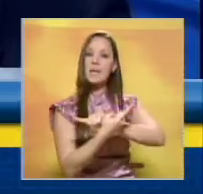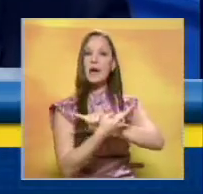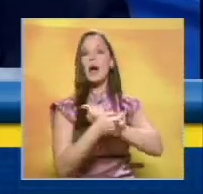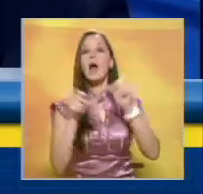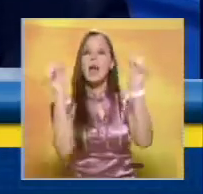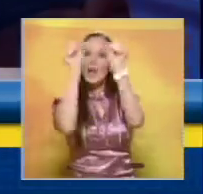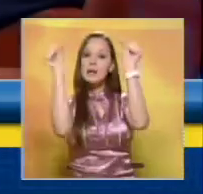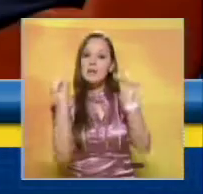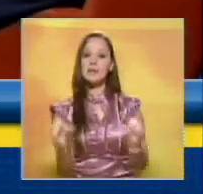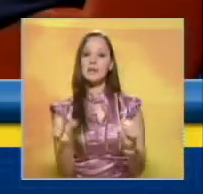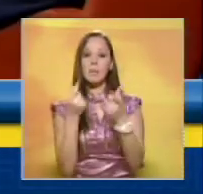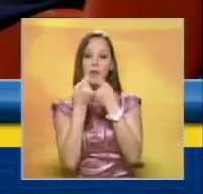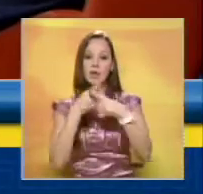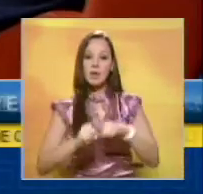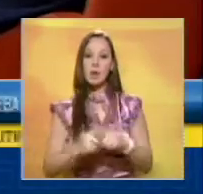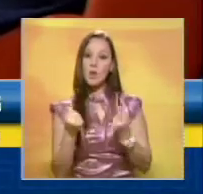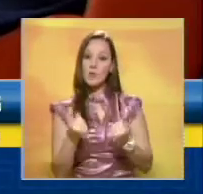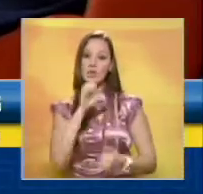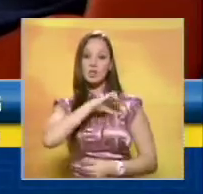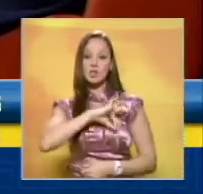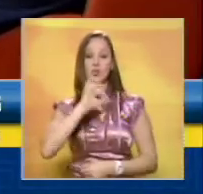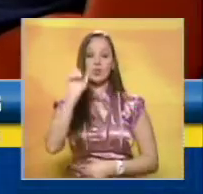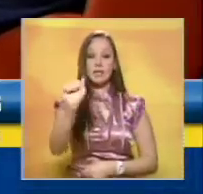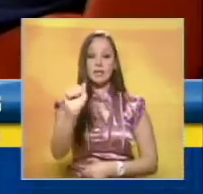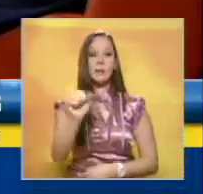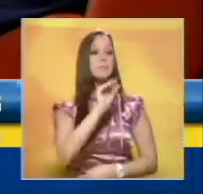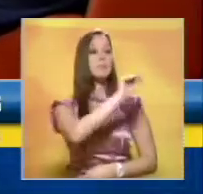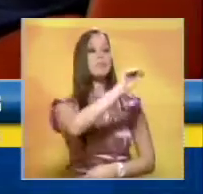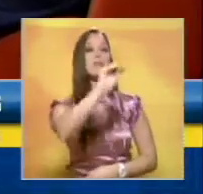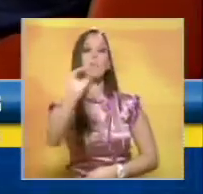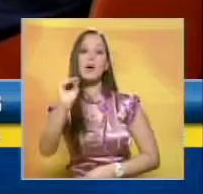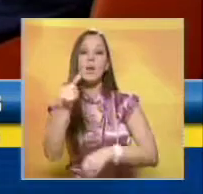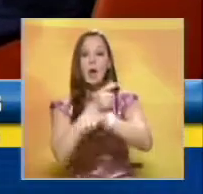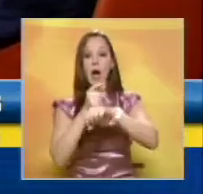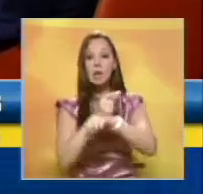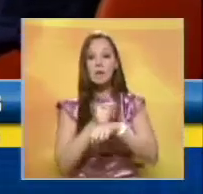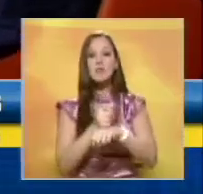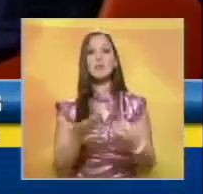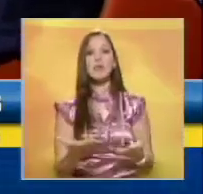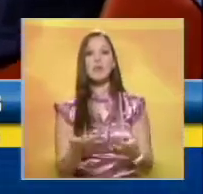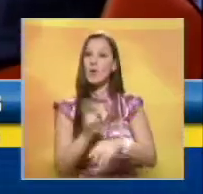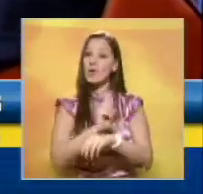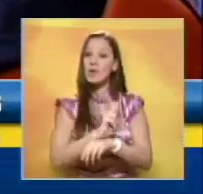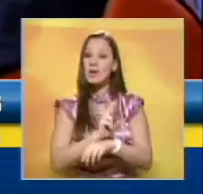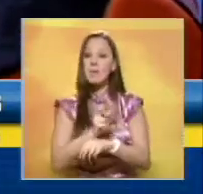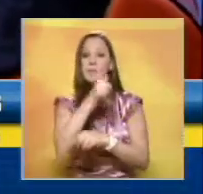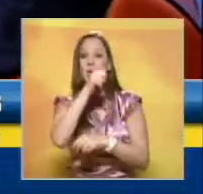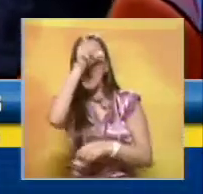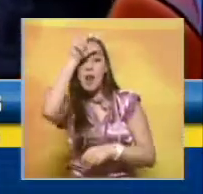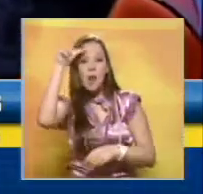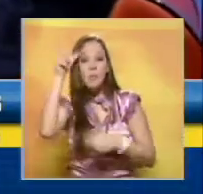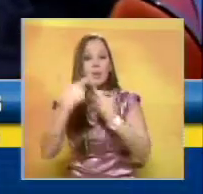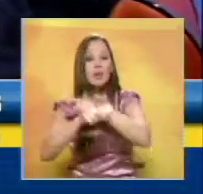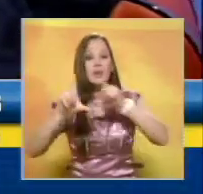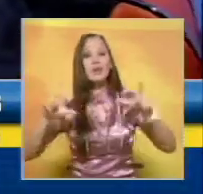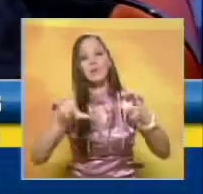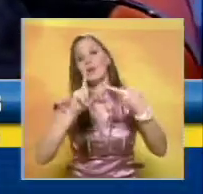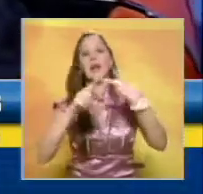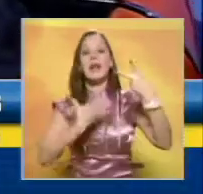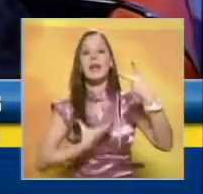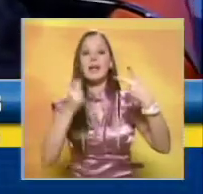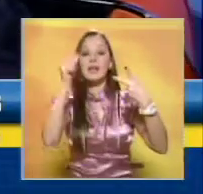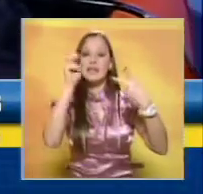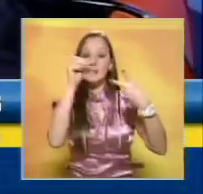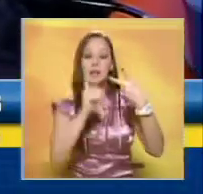economía socialista. Hizo un llamado al gobierno nacional a la pronta liberación de Leopoldo López, Enzo Escarano, Daniel Ceballos y los